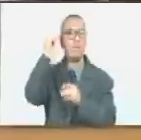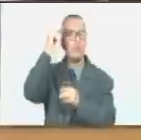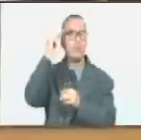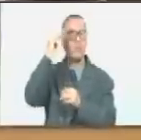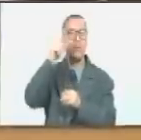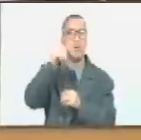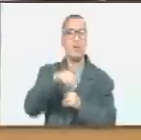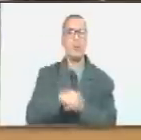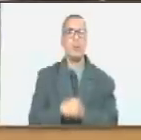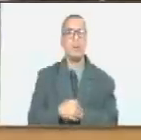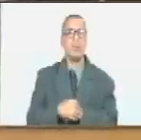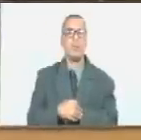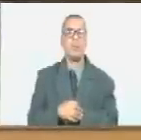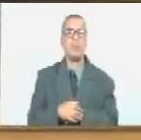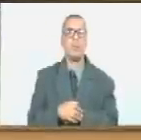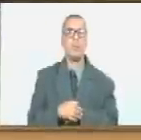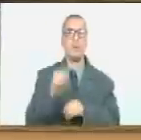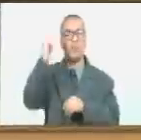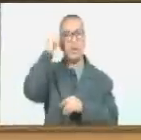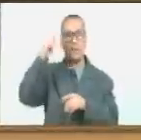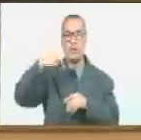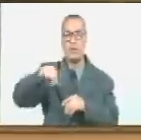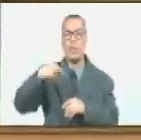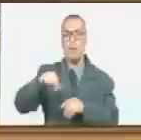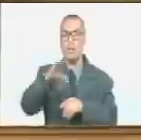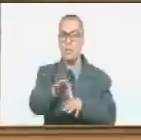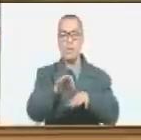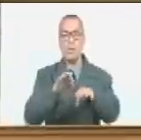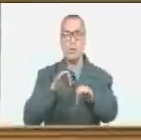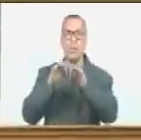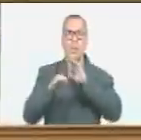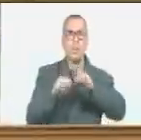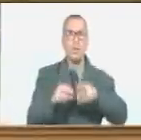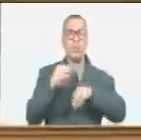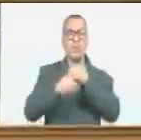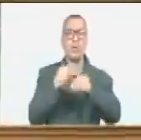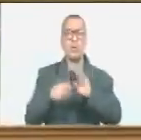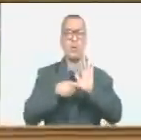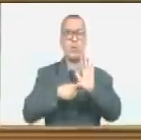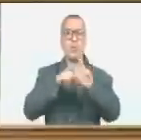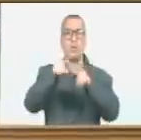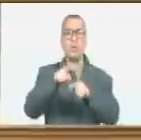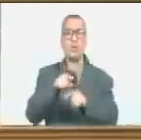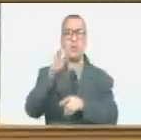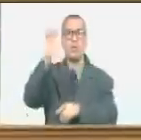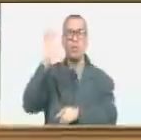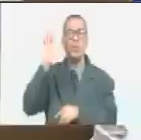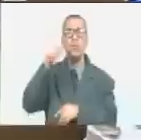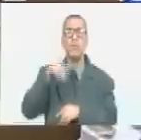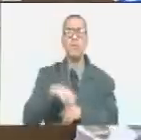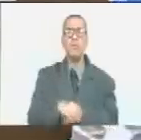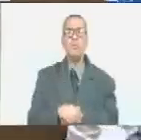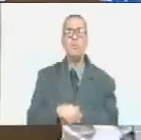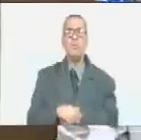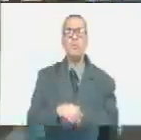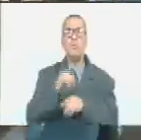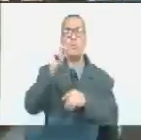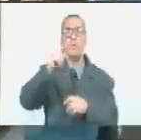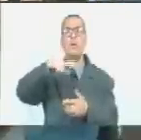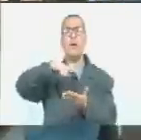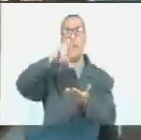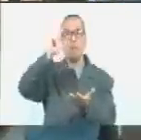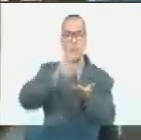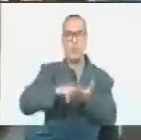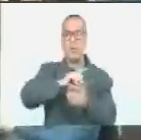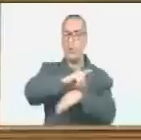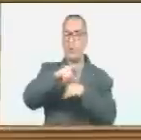conmemoración como Día Nacional del Ajedrez. Sírvanse manifestarlo con la señal de costumbre. Queda aprobado